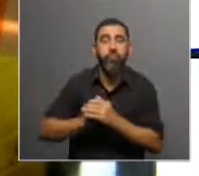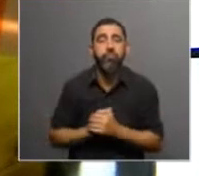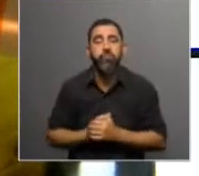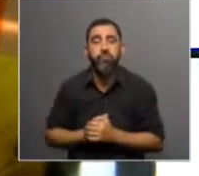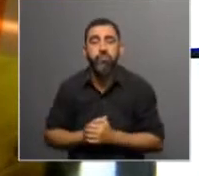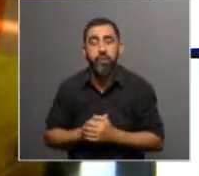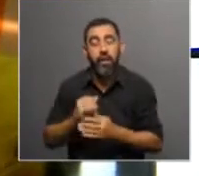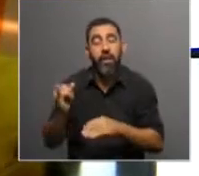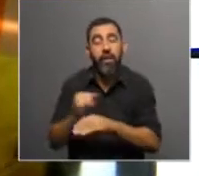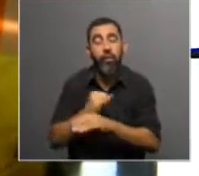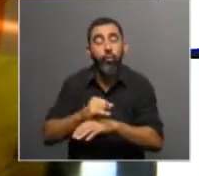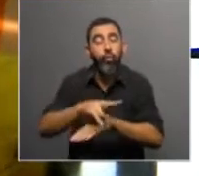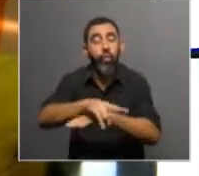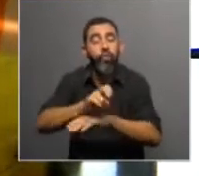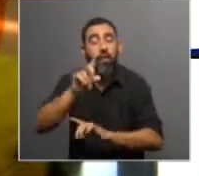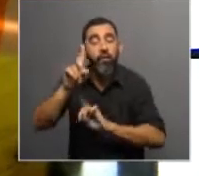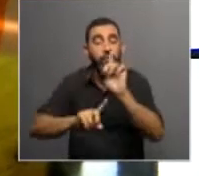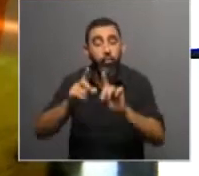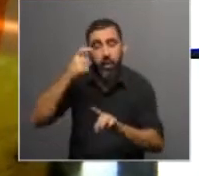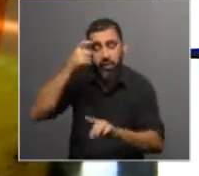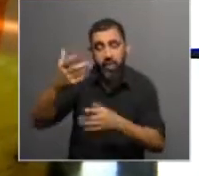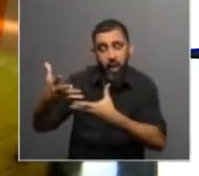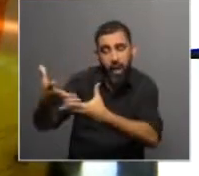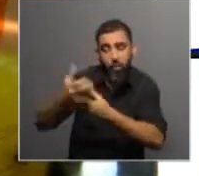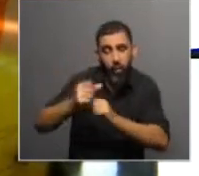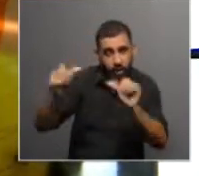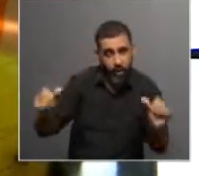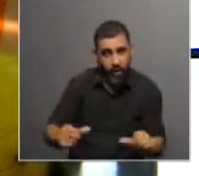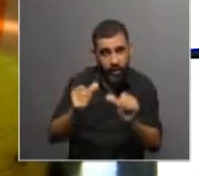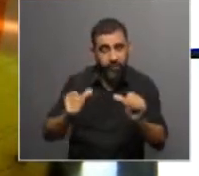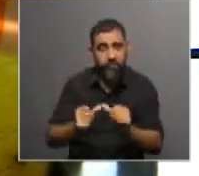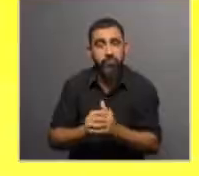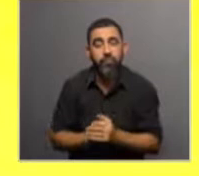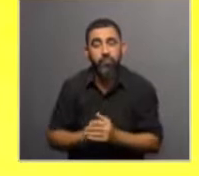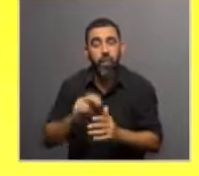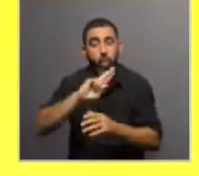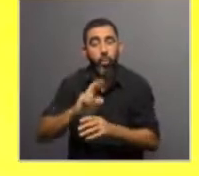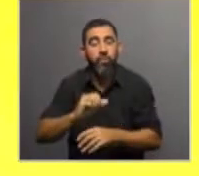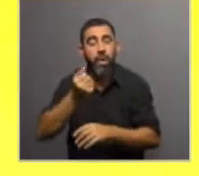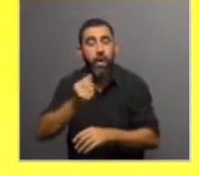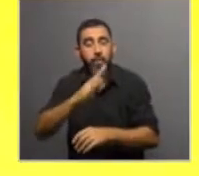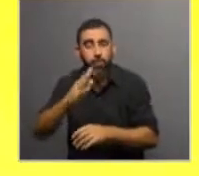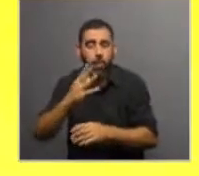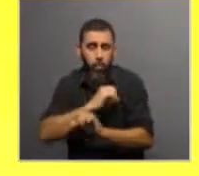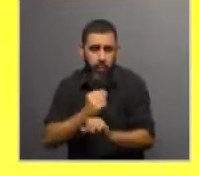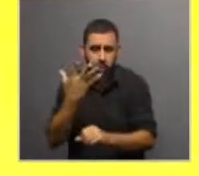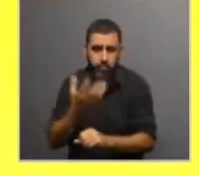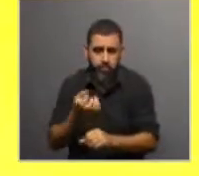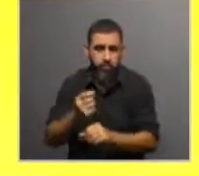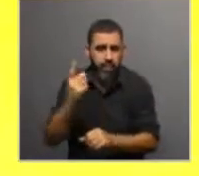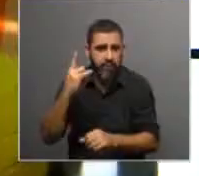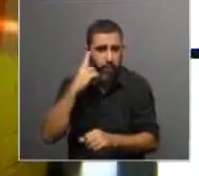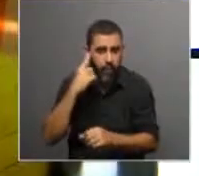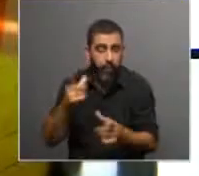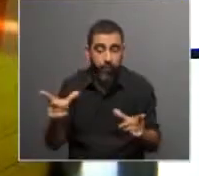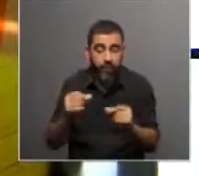del Instituto de Física de Facultad de Ciencias, que nos ayudó a armar esto utilizando una aplicación que se puede descargar para cualquier celular.